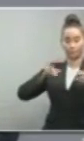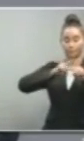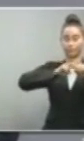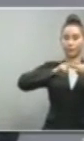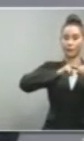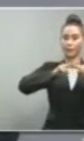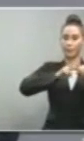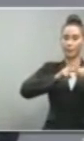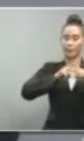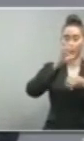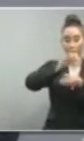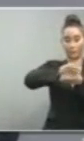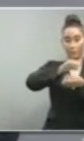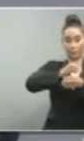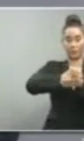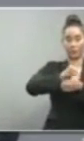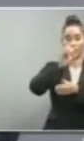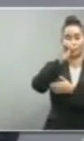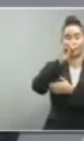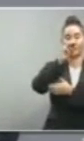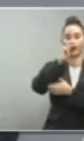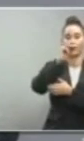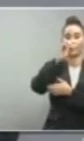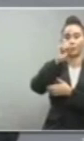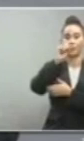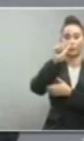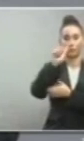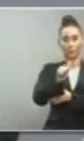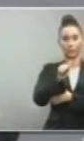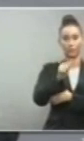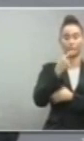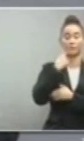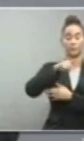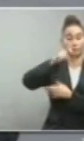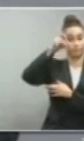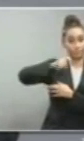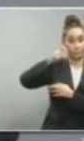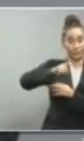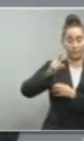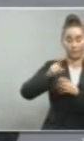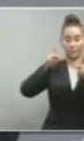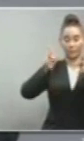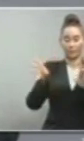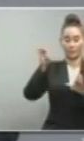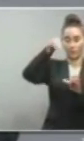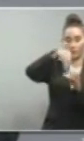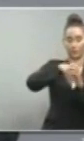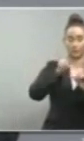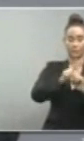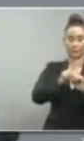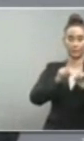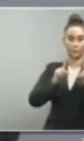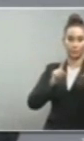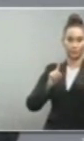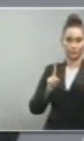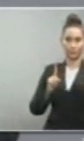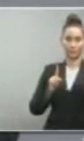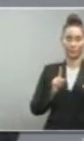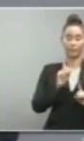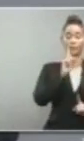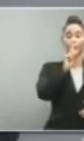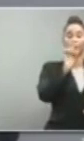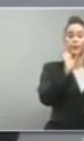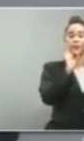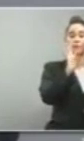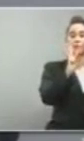de la ONSA deberán exigir y mantener el distanciamiento físico de al menos 1.5